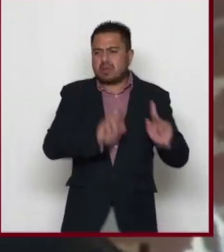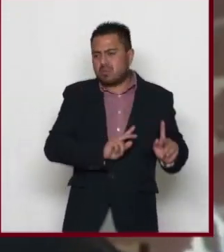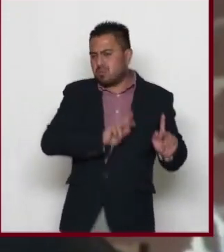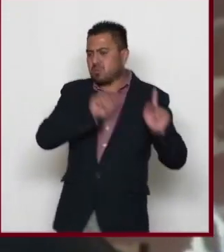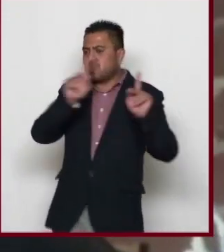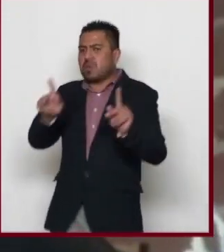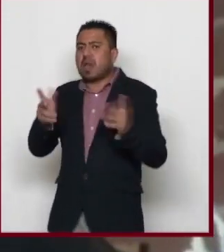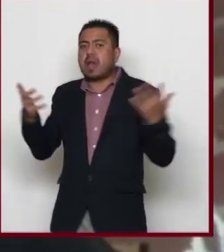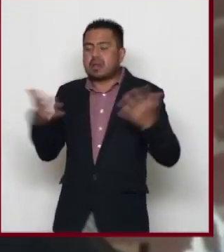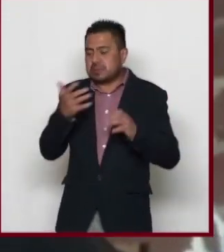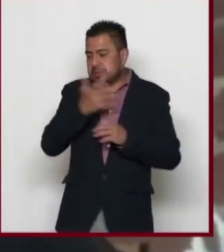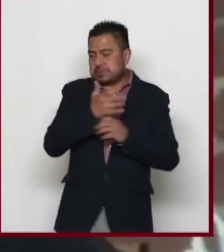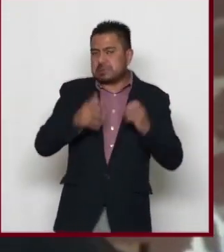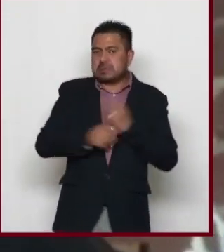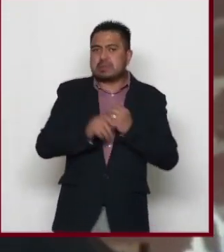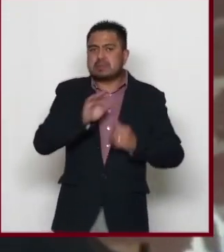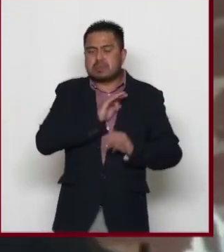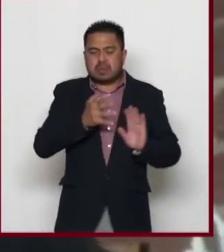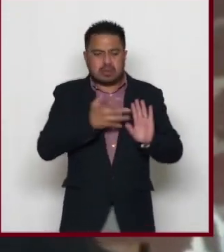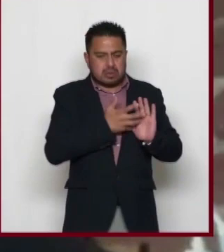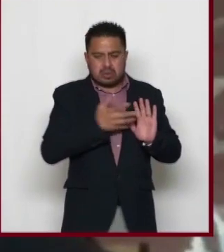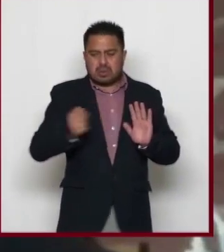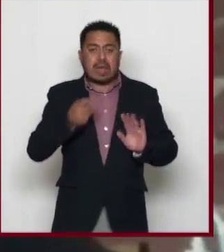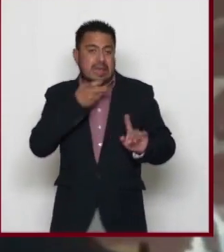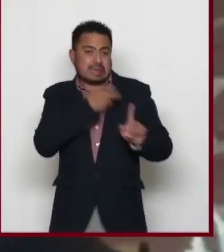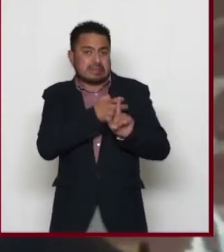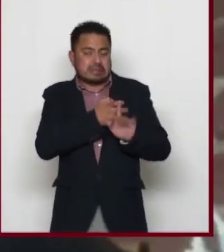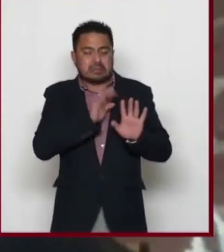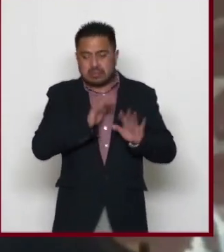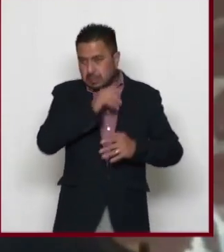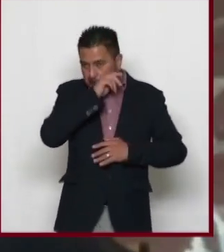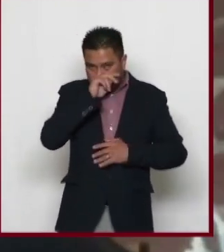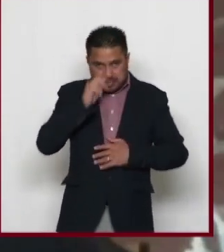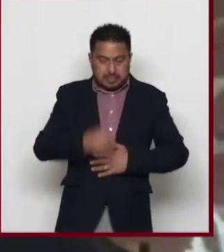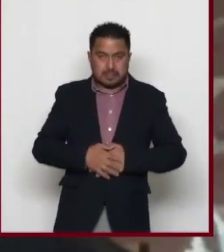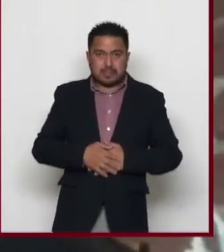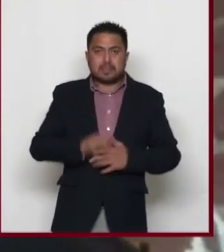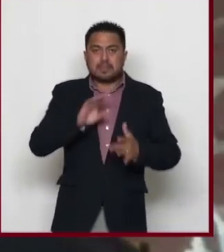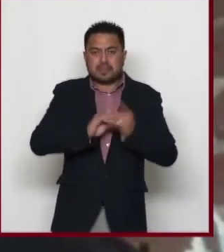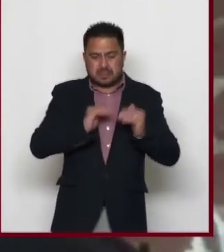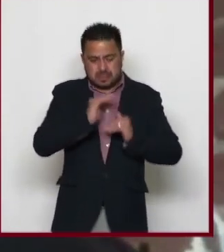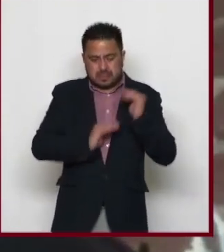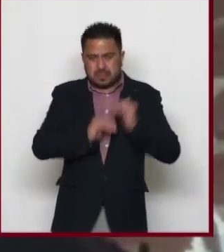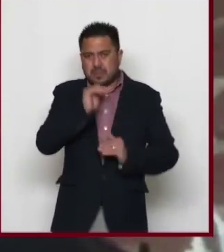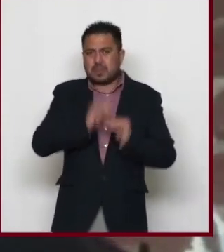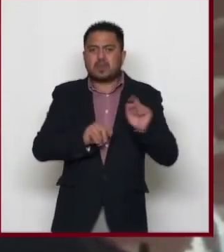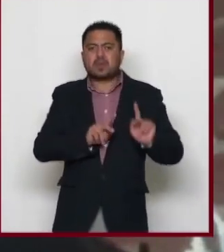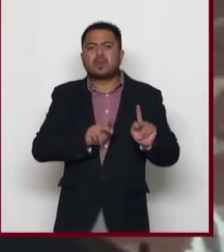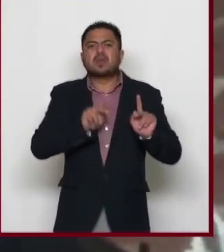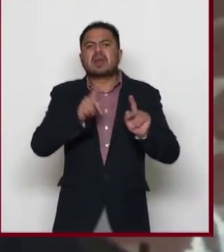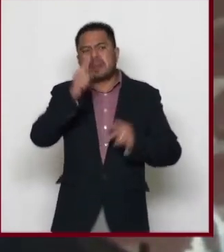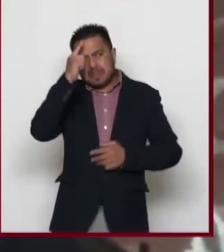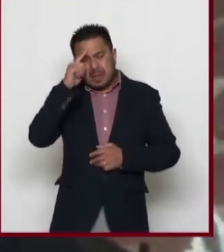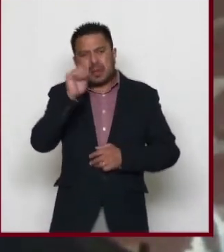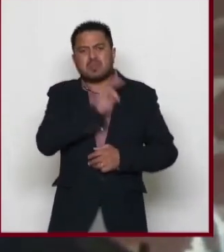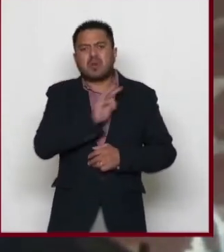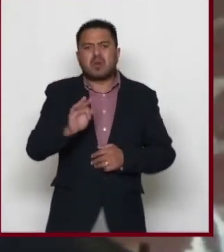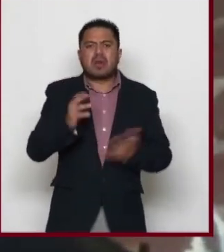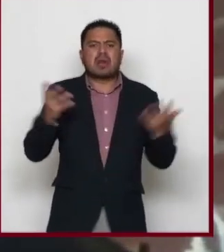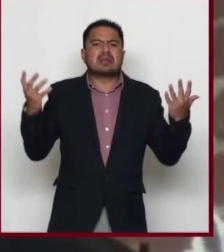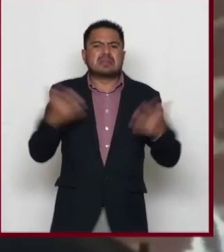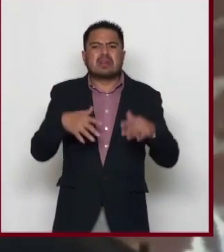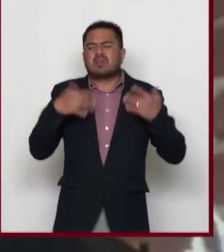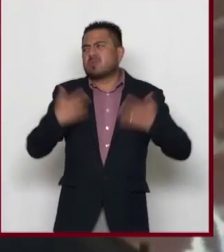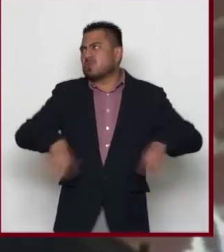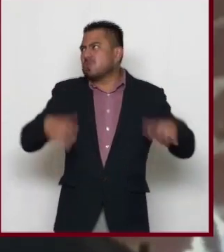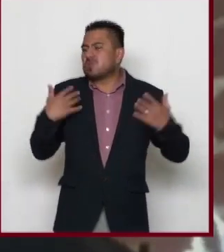cuenta de esto y que servía para hacer puentes, por ejemplo, porque hacía cosas para los militares, él, y les